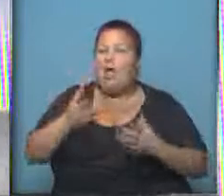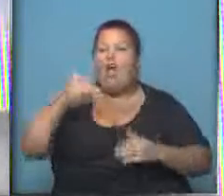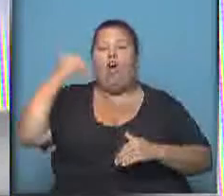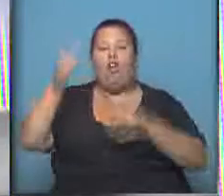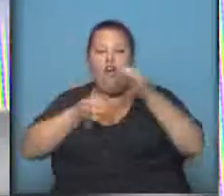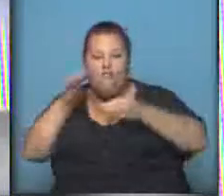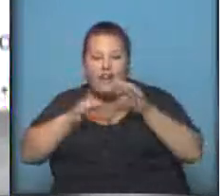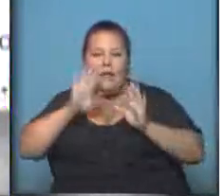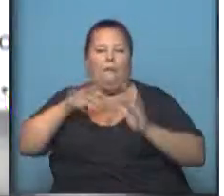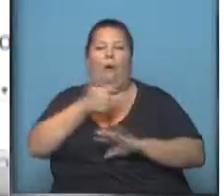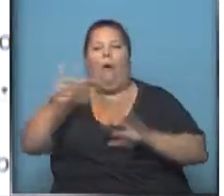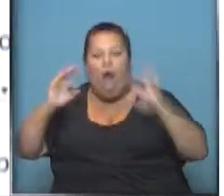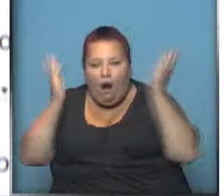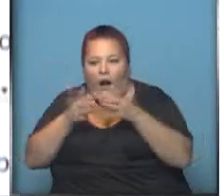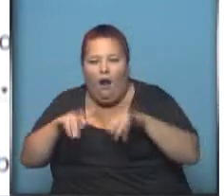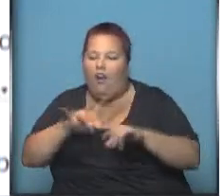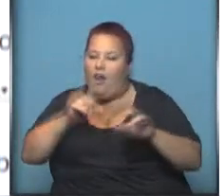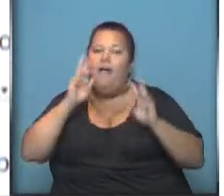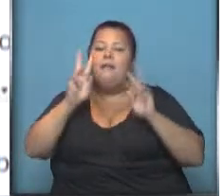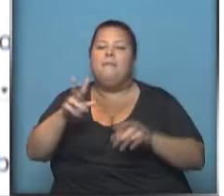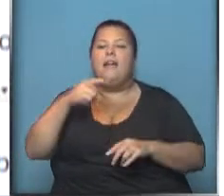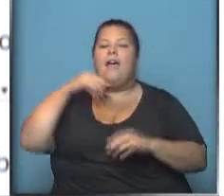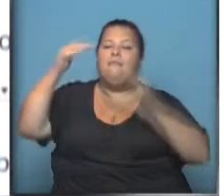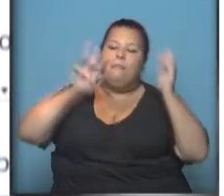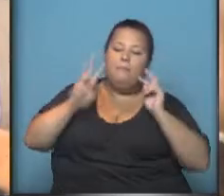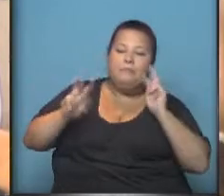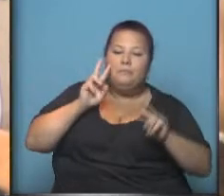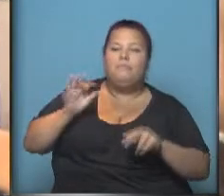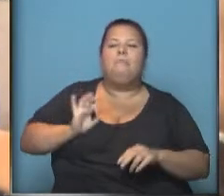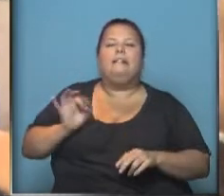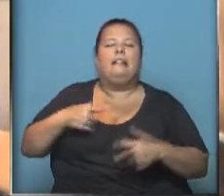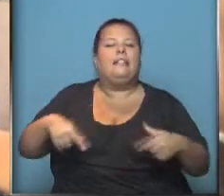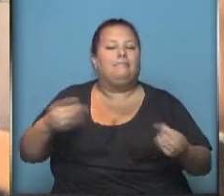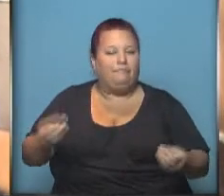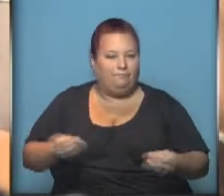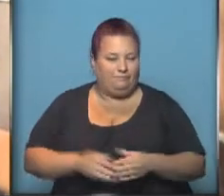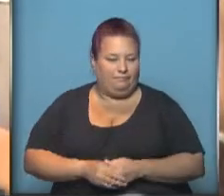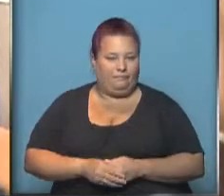diálogo menor aislamiento y puede mirar la pantalla y cada tanto saber qué es lo que está pasando